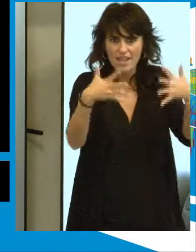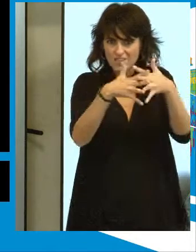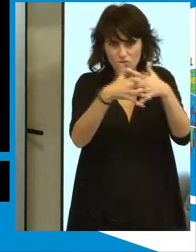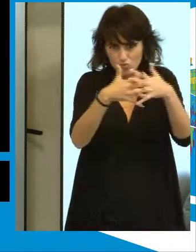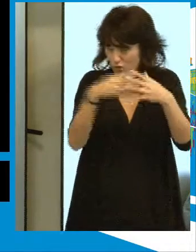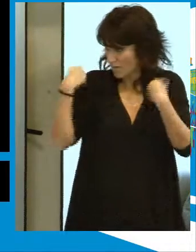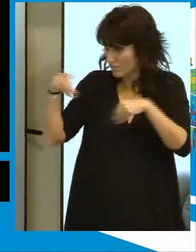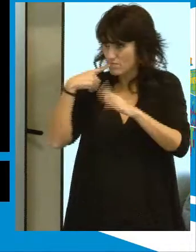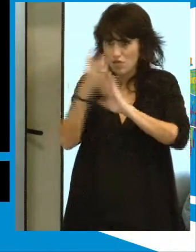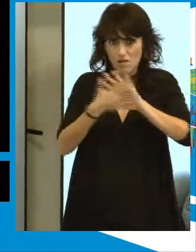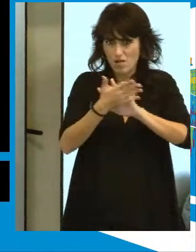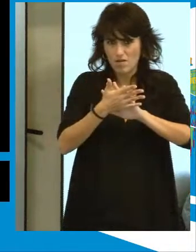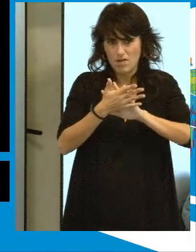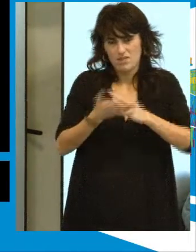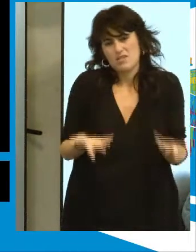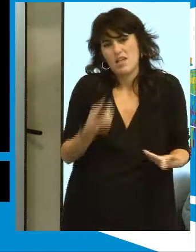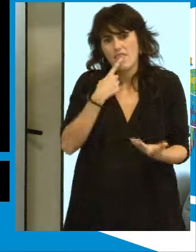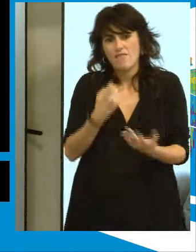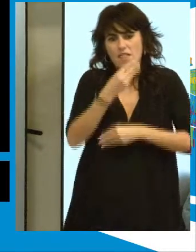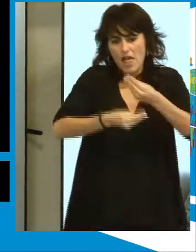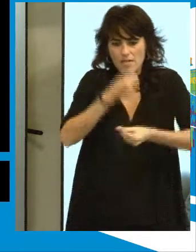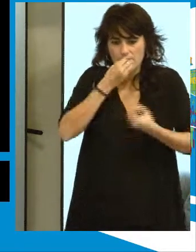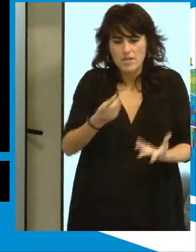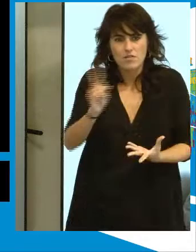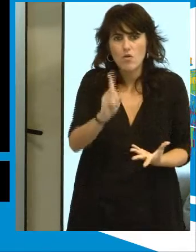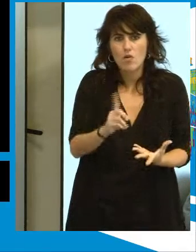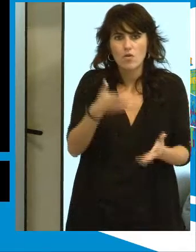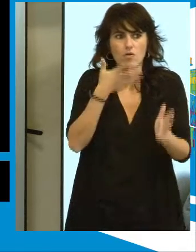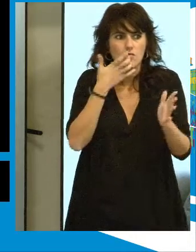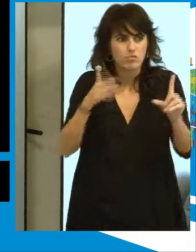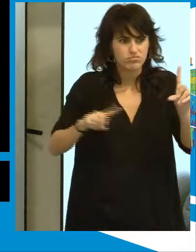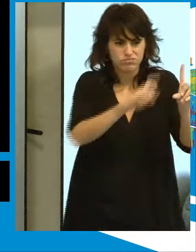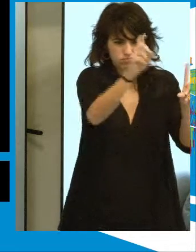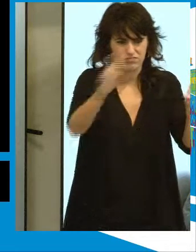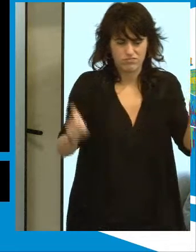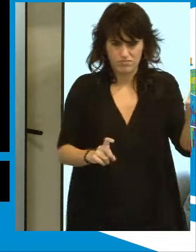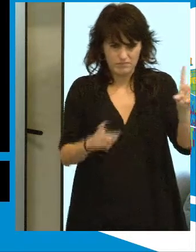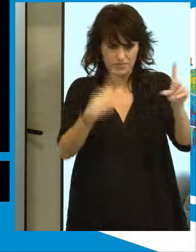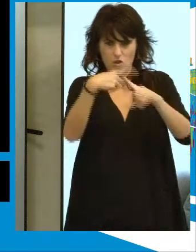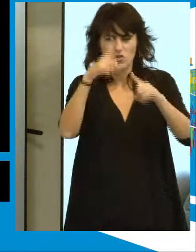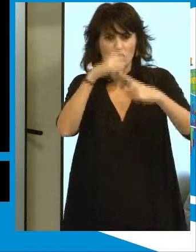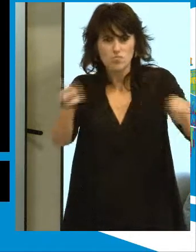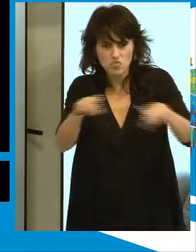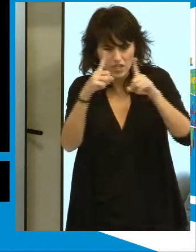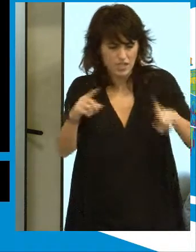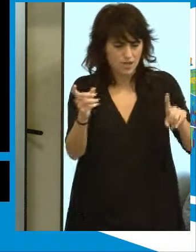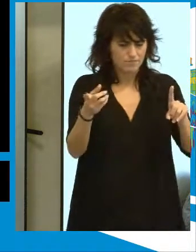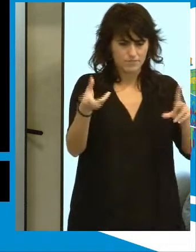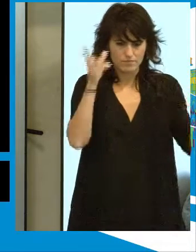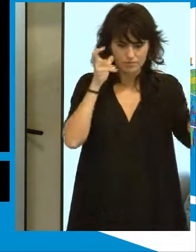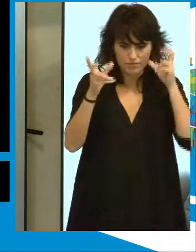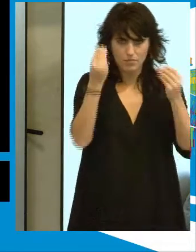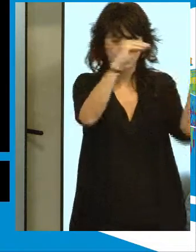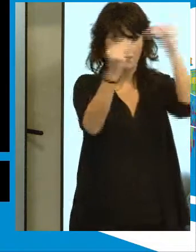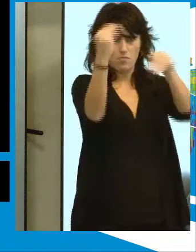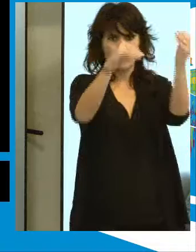de verdad que no es tan complicado hacerlo más. Y eso de que te meten flash por todas partes pensando que con la música, correcto, y con todo va a ser más